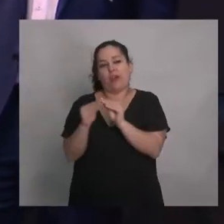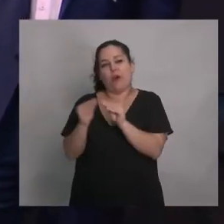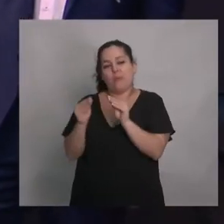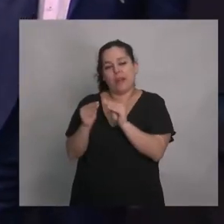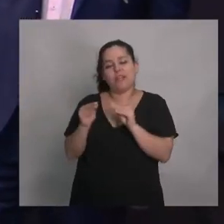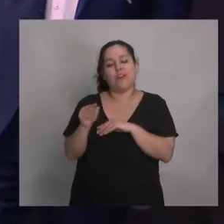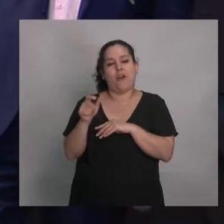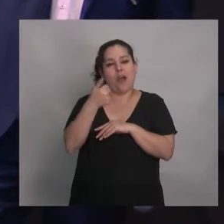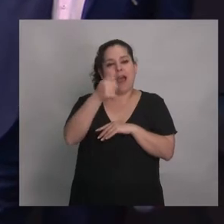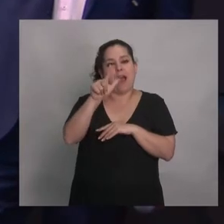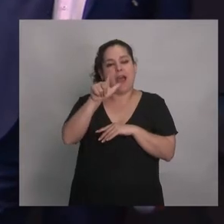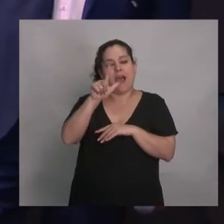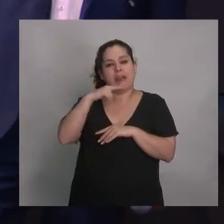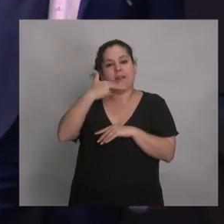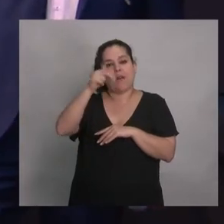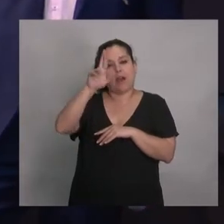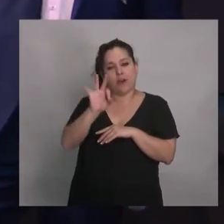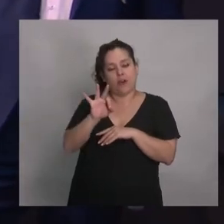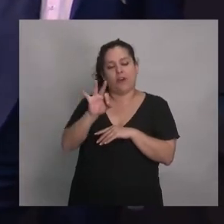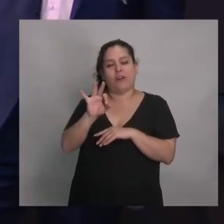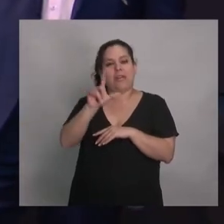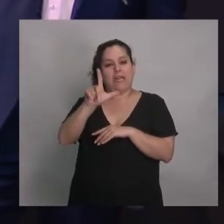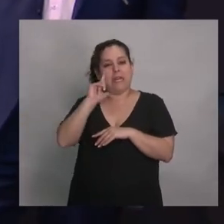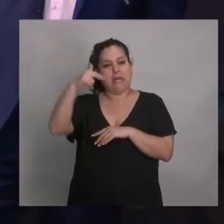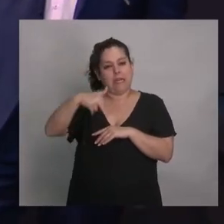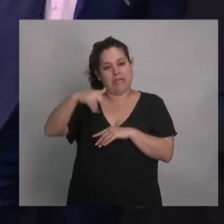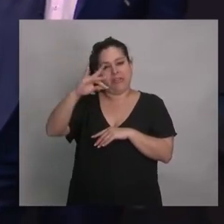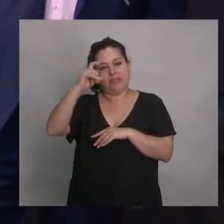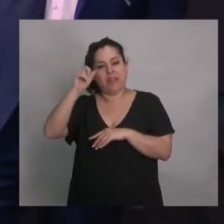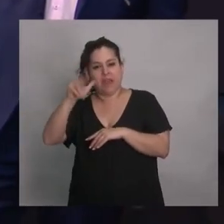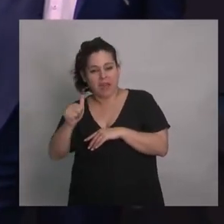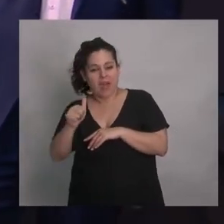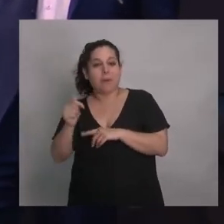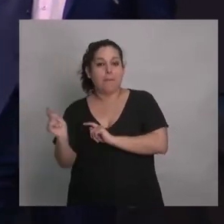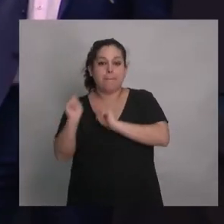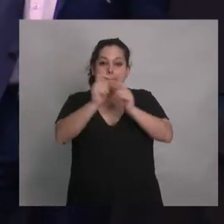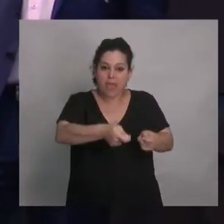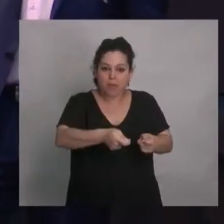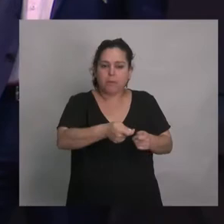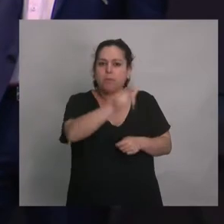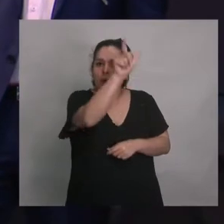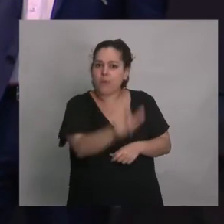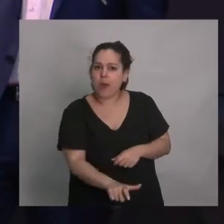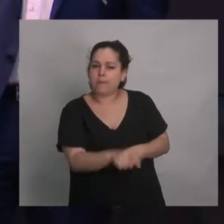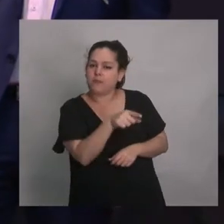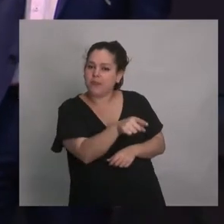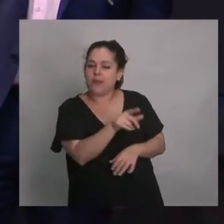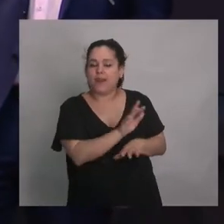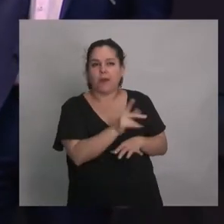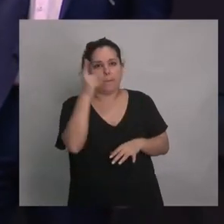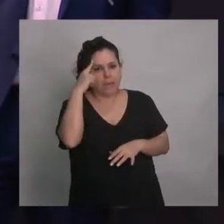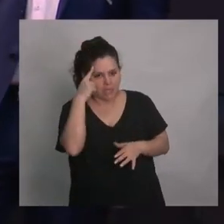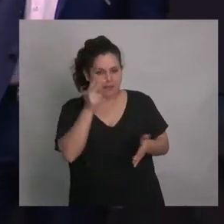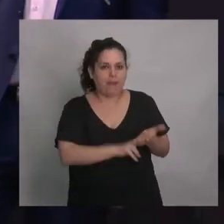álvaro garcía linera y diría que el premio que viene es para alguien que es pensar volver a